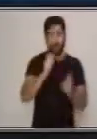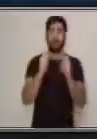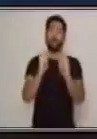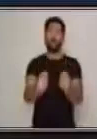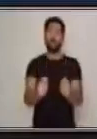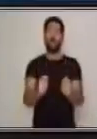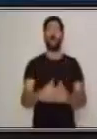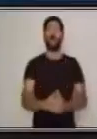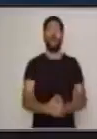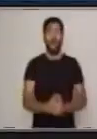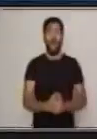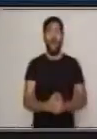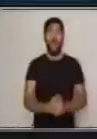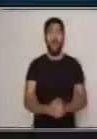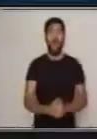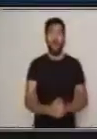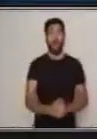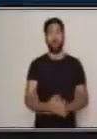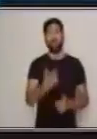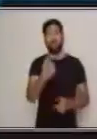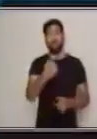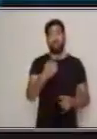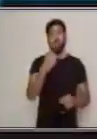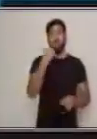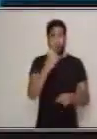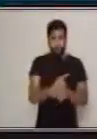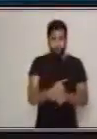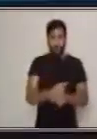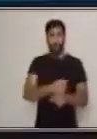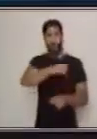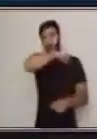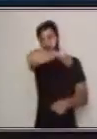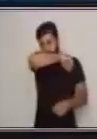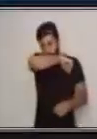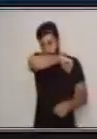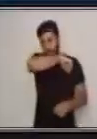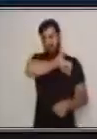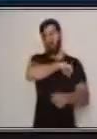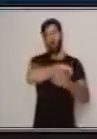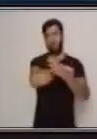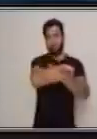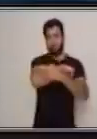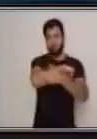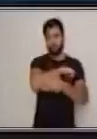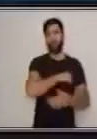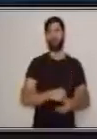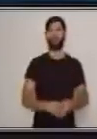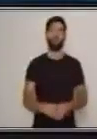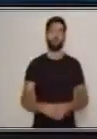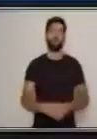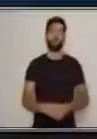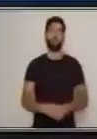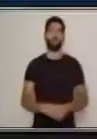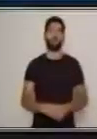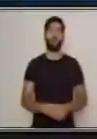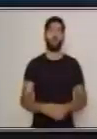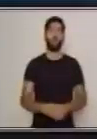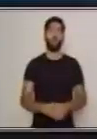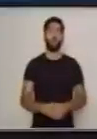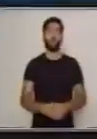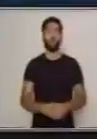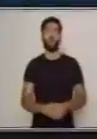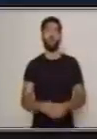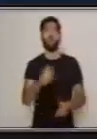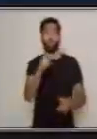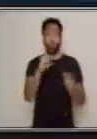¿te das cuenta? El niño está tosiendo y lo está haciendo de una forma correcta, con el triángulo de su codo. Si los miembros de